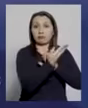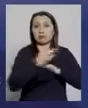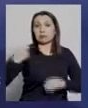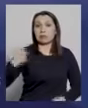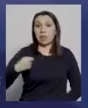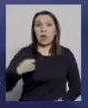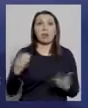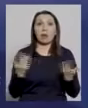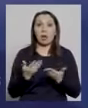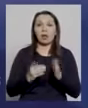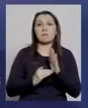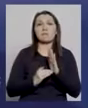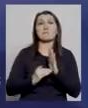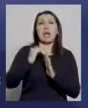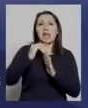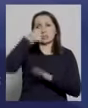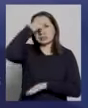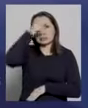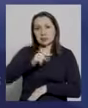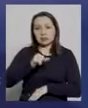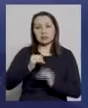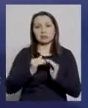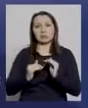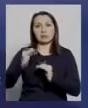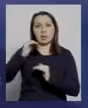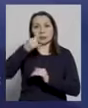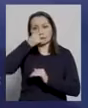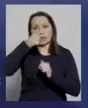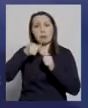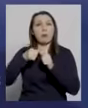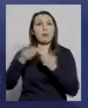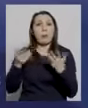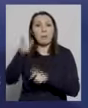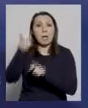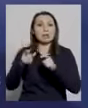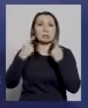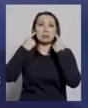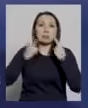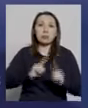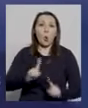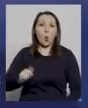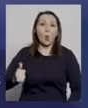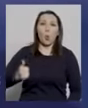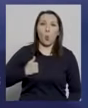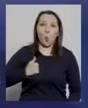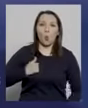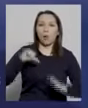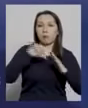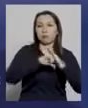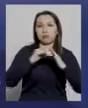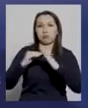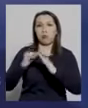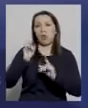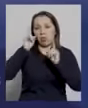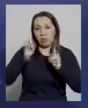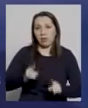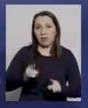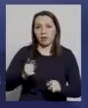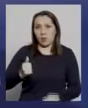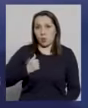Senado, justamente el aumento de penas para aquellas personas que no cumplen con lo que